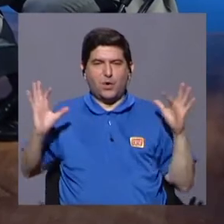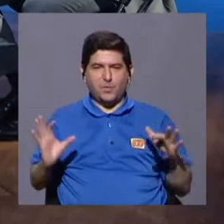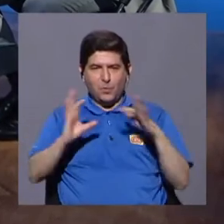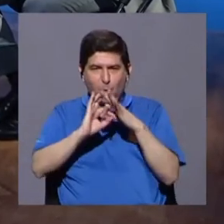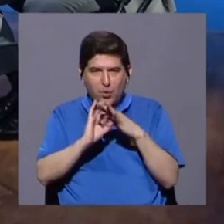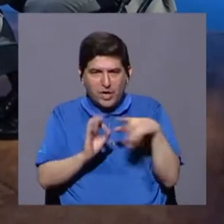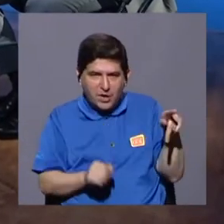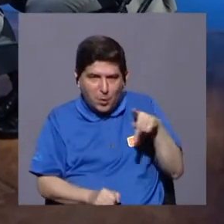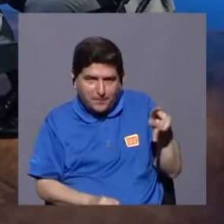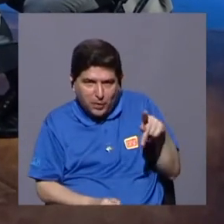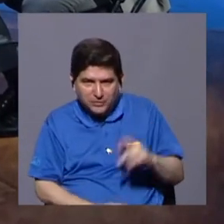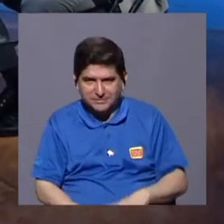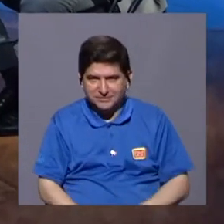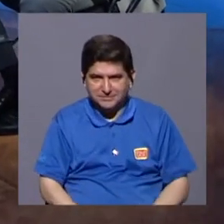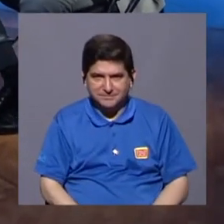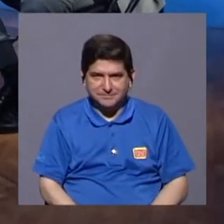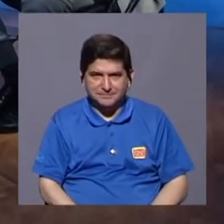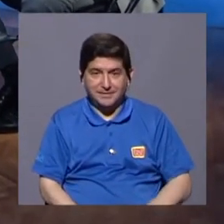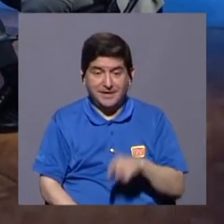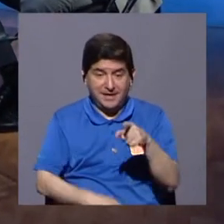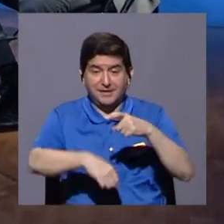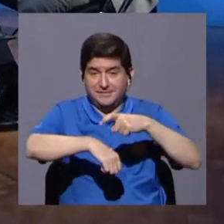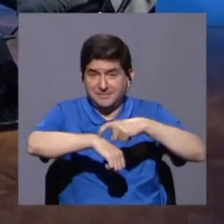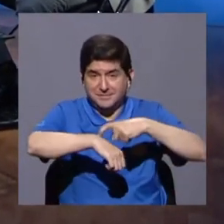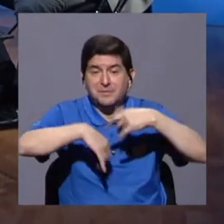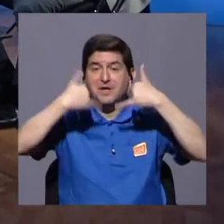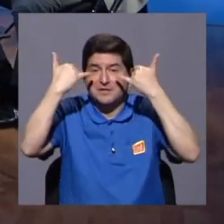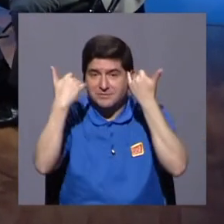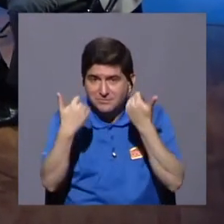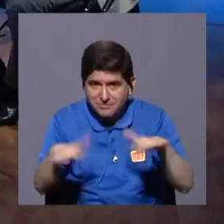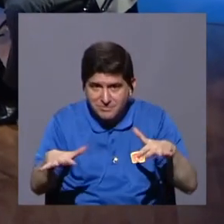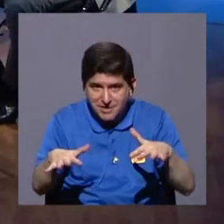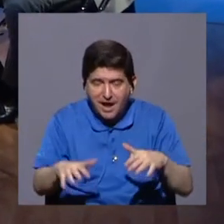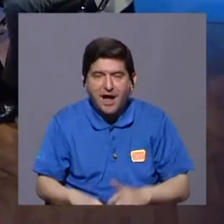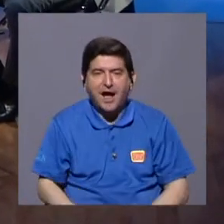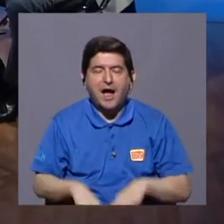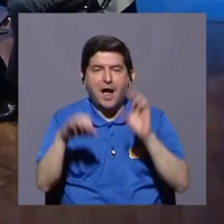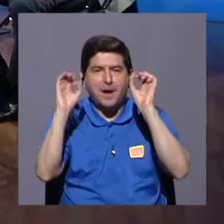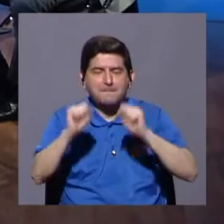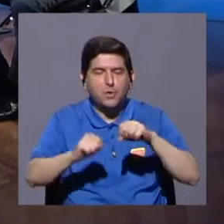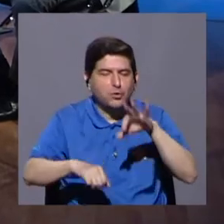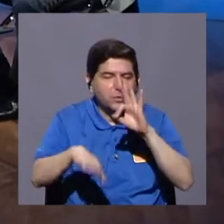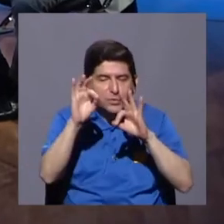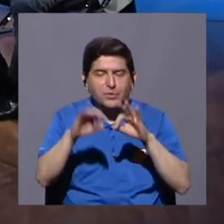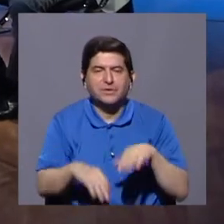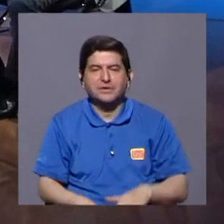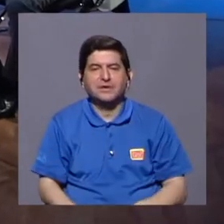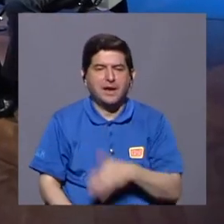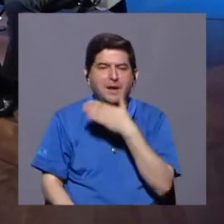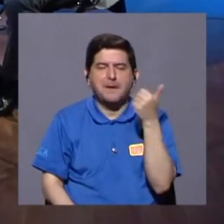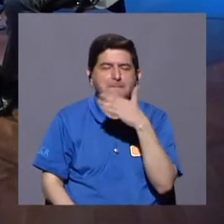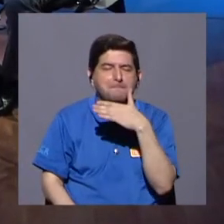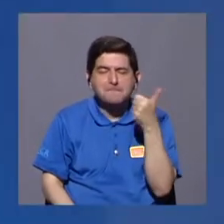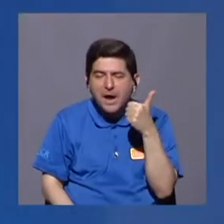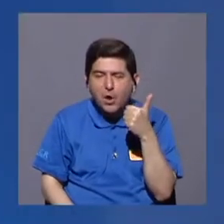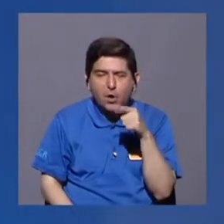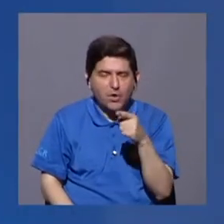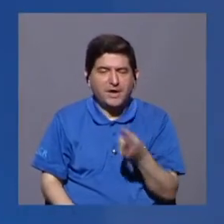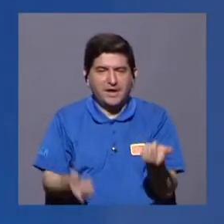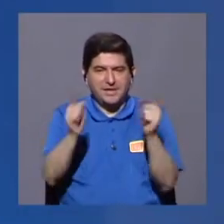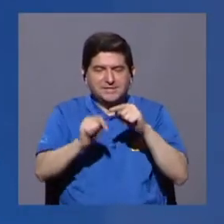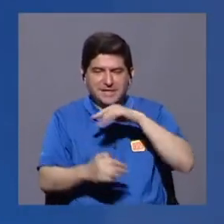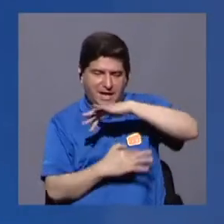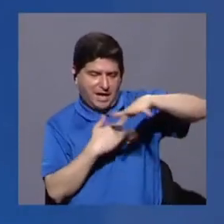la proteína y y ya eso hacemos la selección dice se escogen los mejores candidatos que son los que